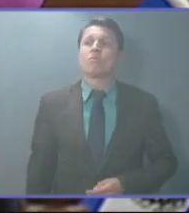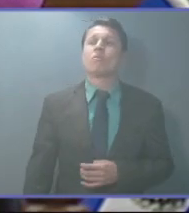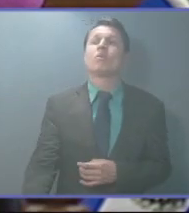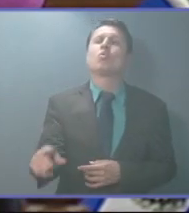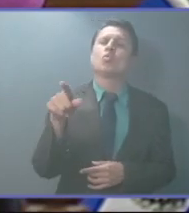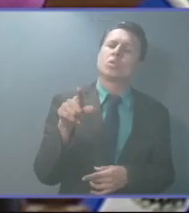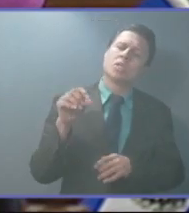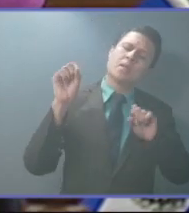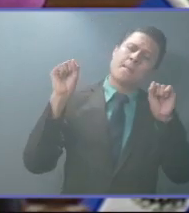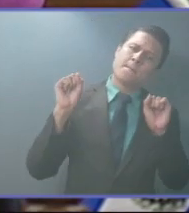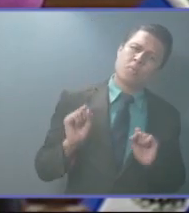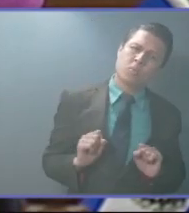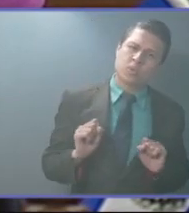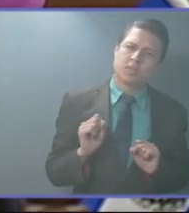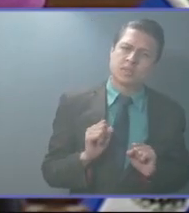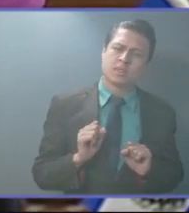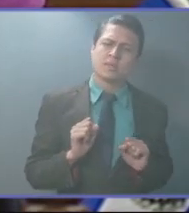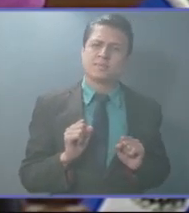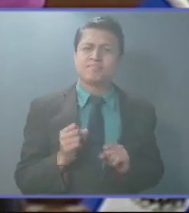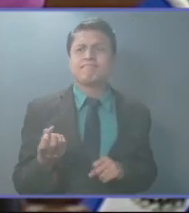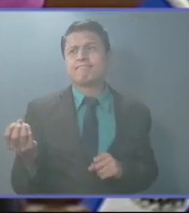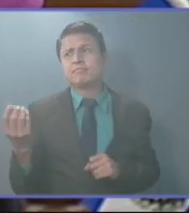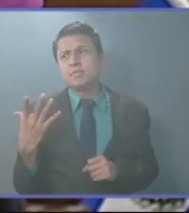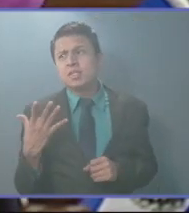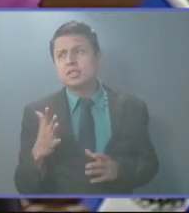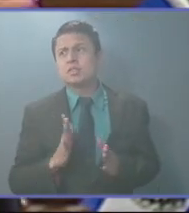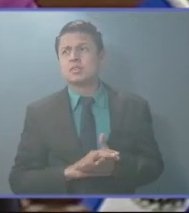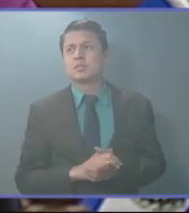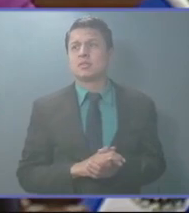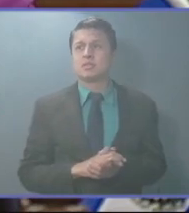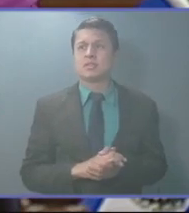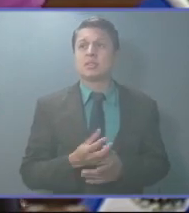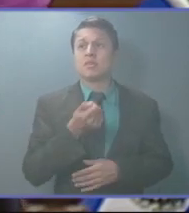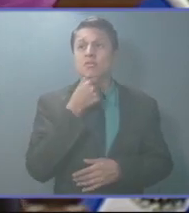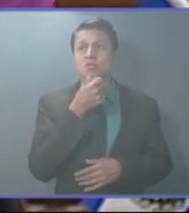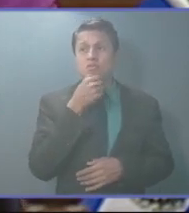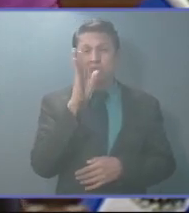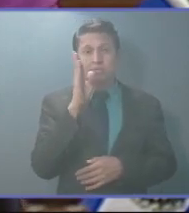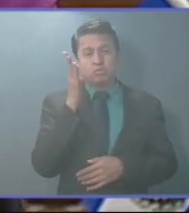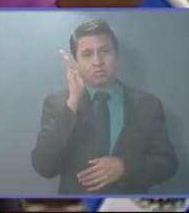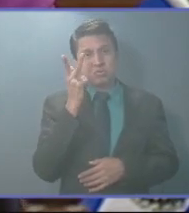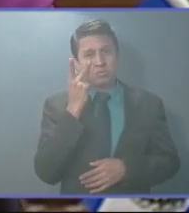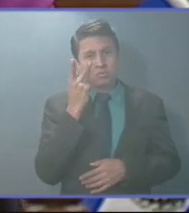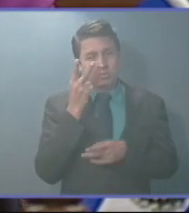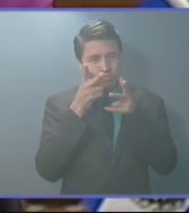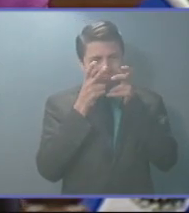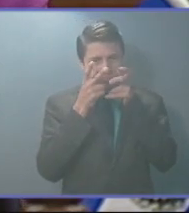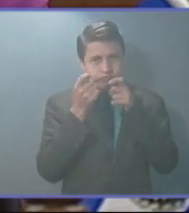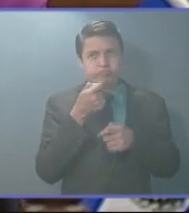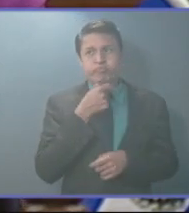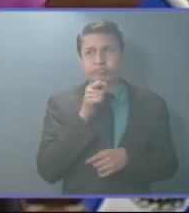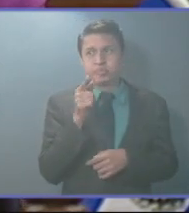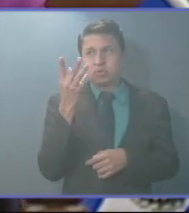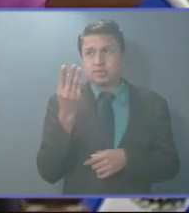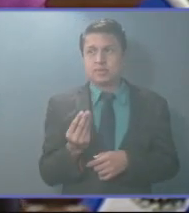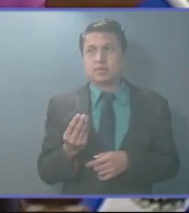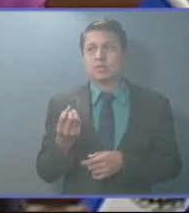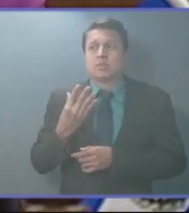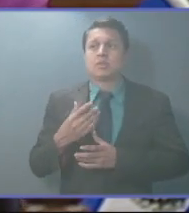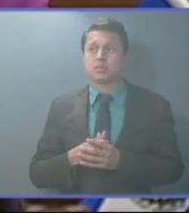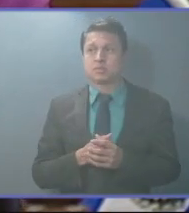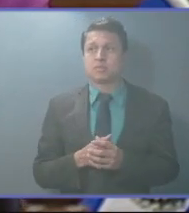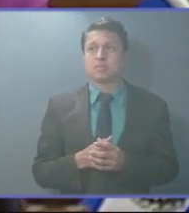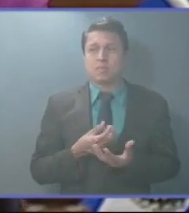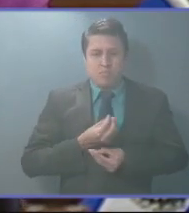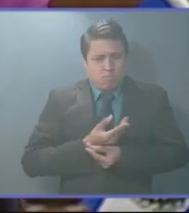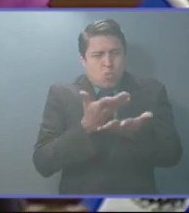diera esta ese informe de la supervisión que realizó este día y que no pudiera